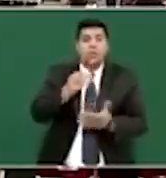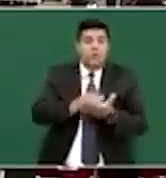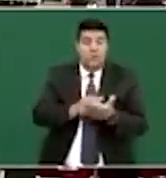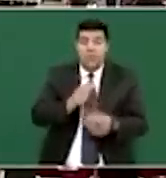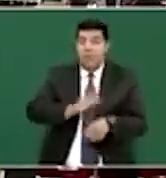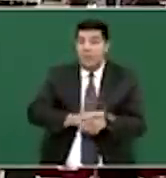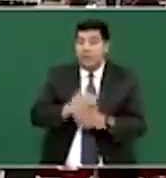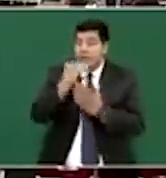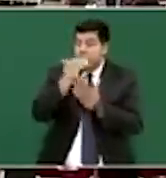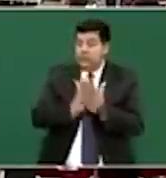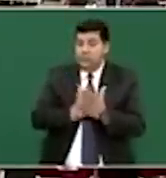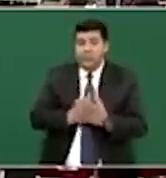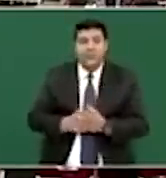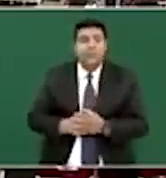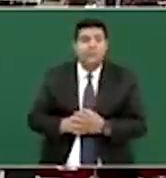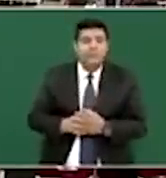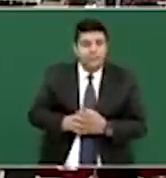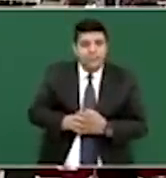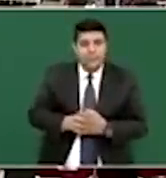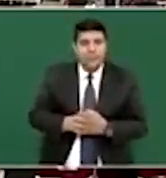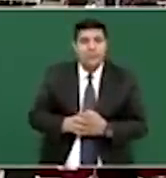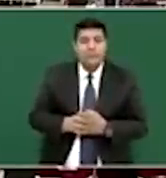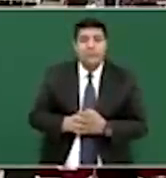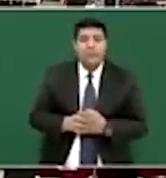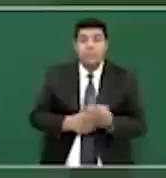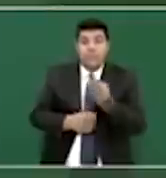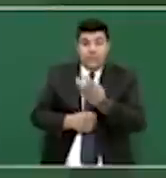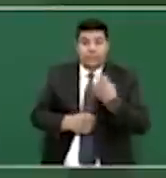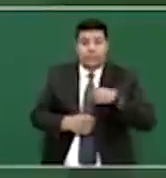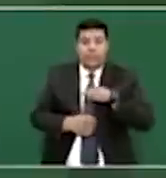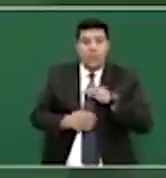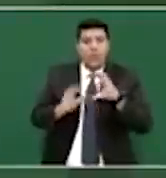bajando. Si esto lo mantenemos,